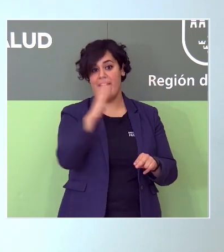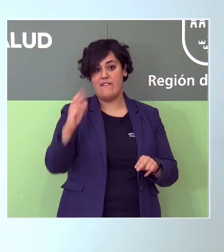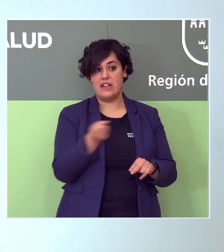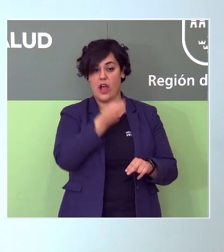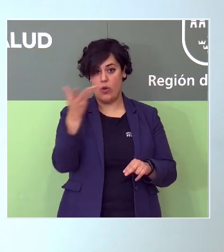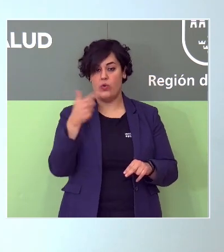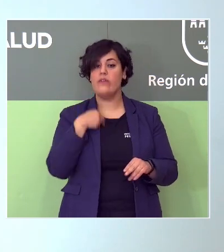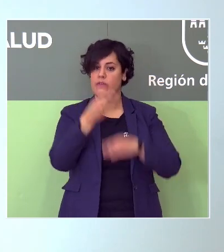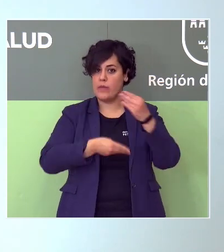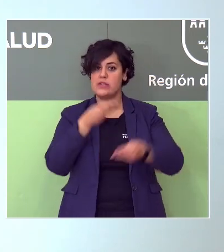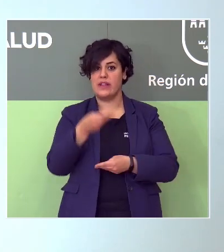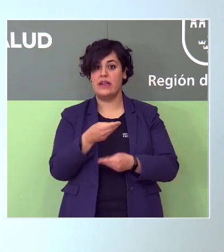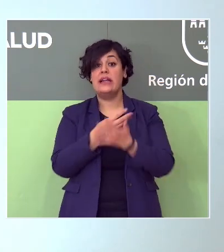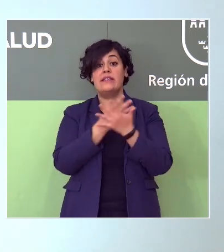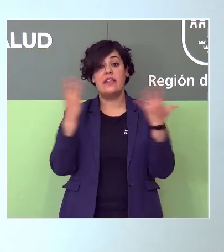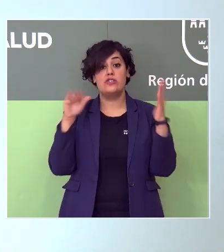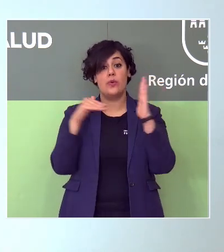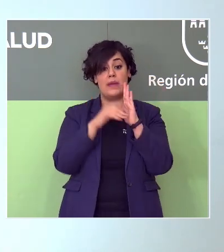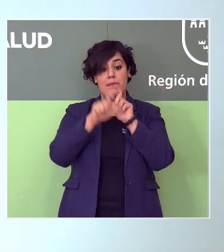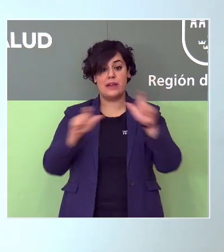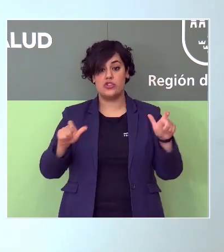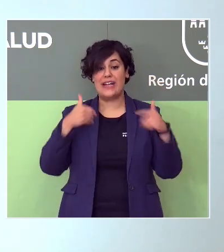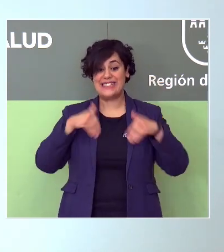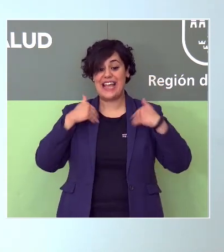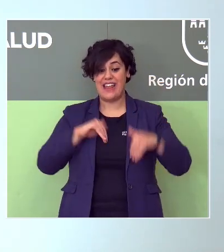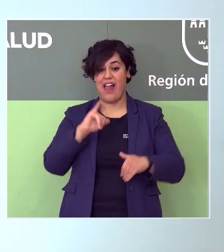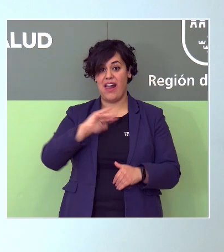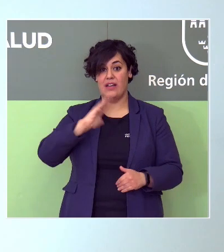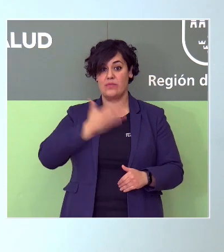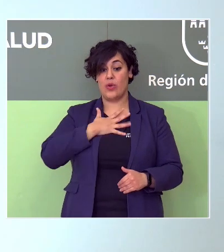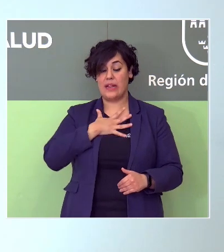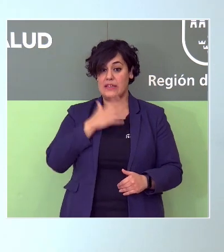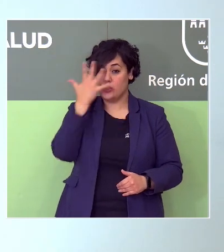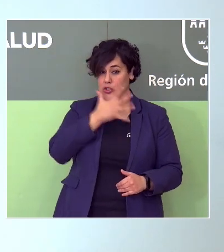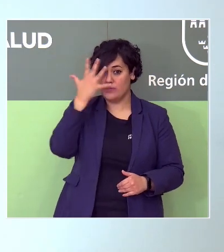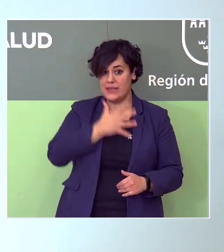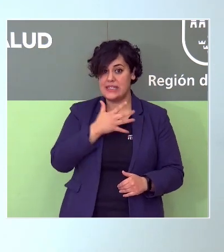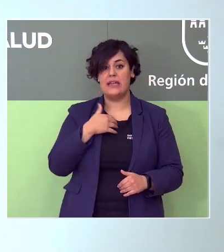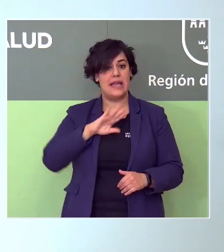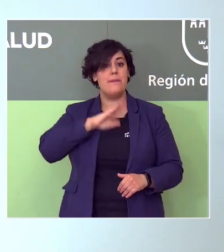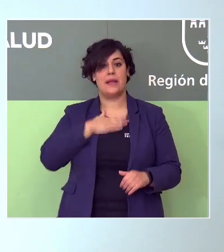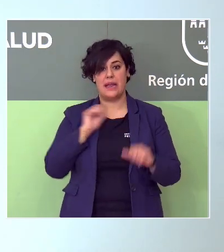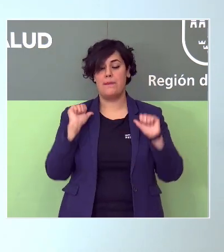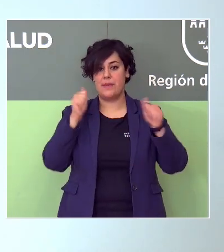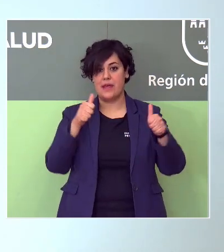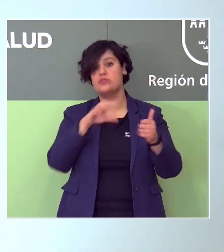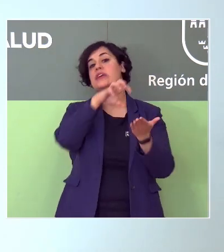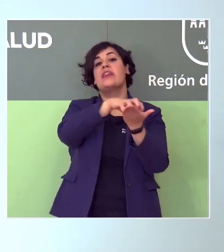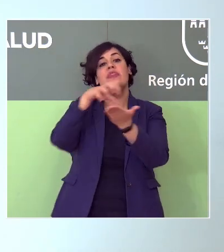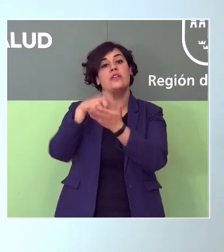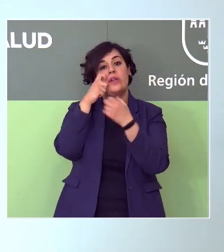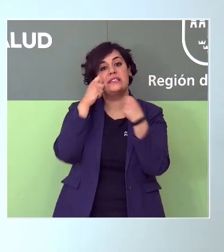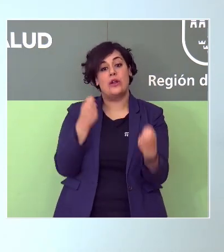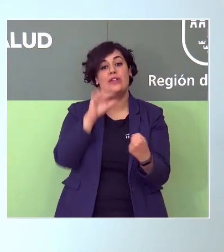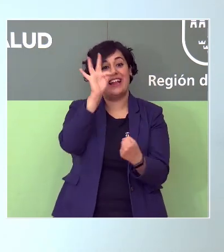los 18.000 personas que tenemos ya, que son casos posibles y que vamos a estudiar. Ya a partir de la semana que viene empezamos con 3 centros de salud que ya tienen los test